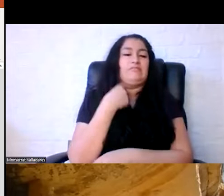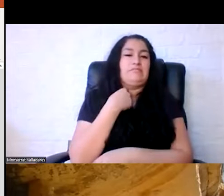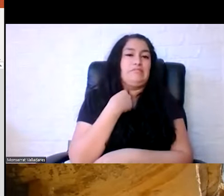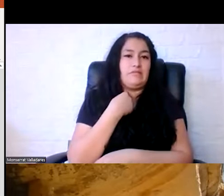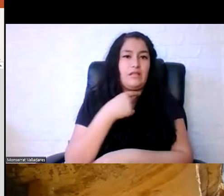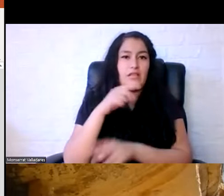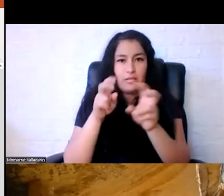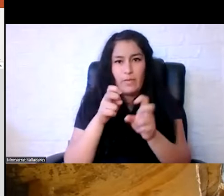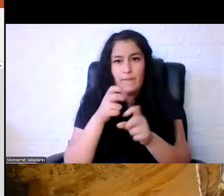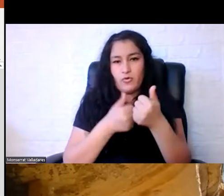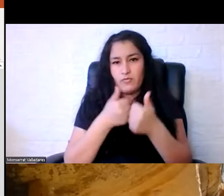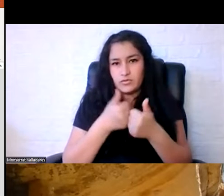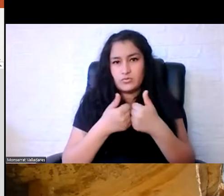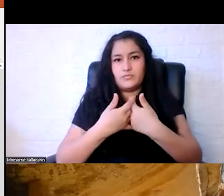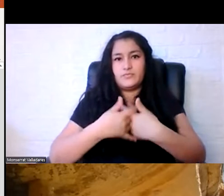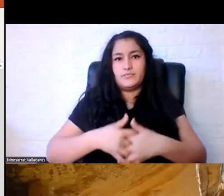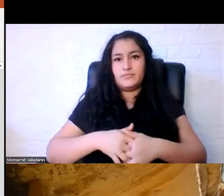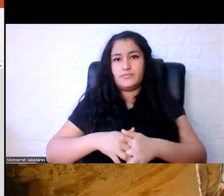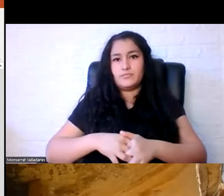encontramos esto.